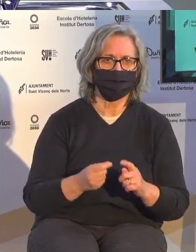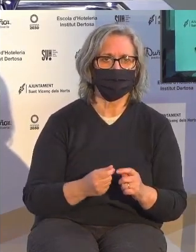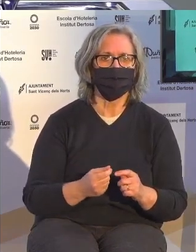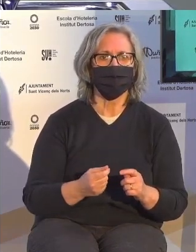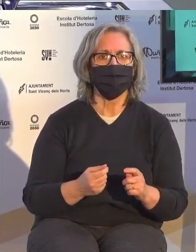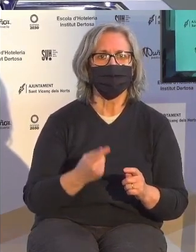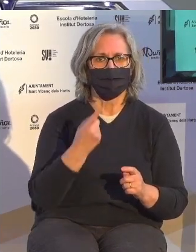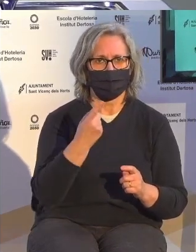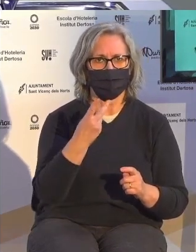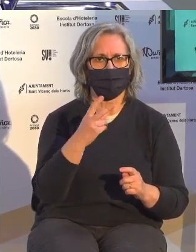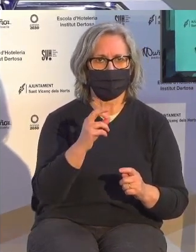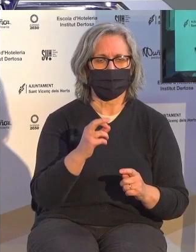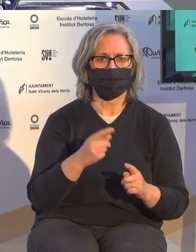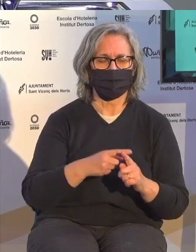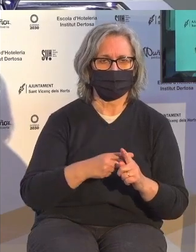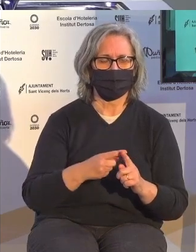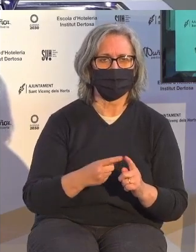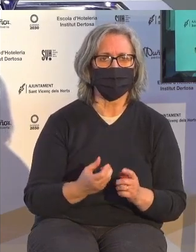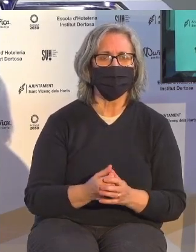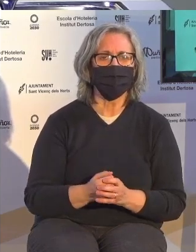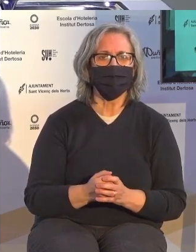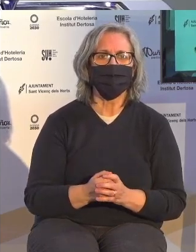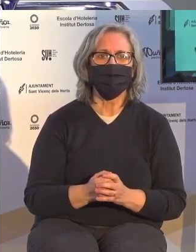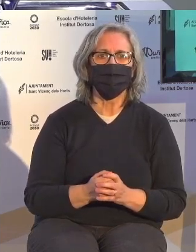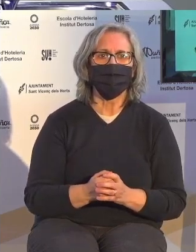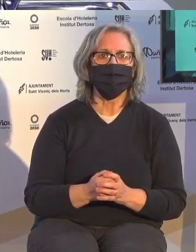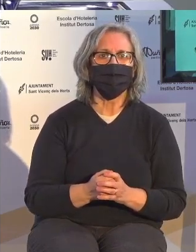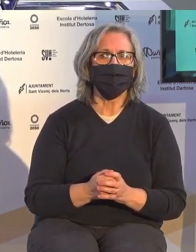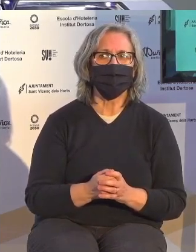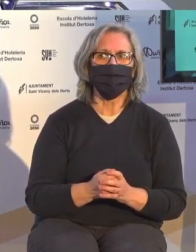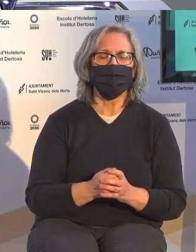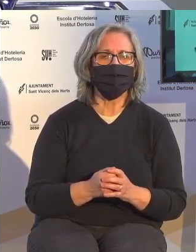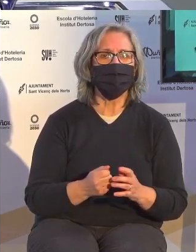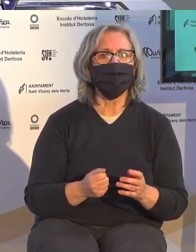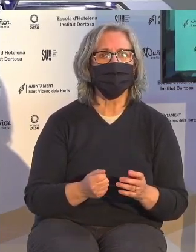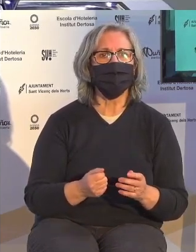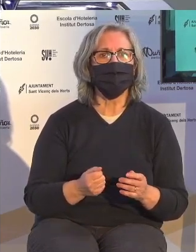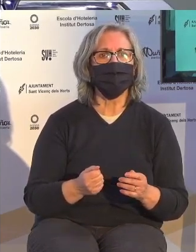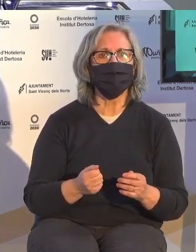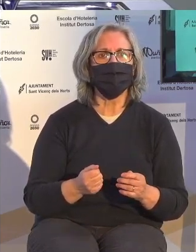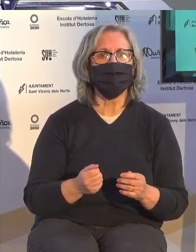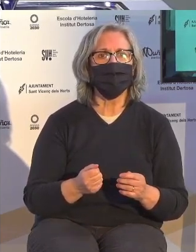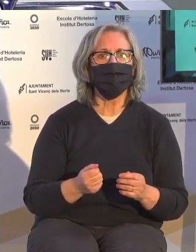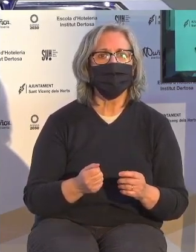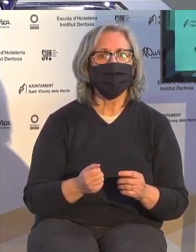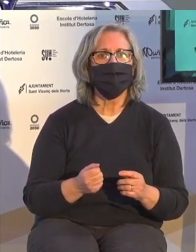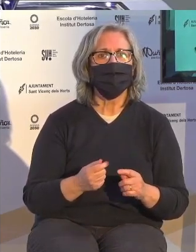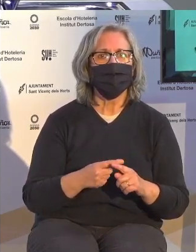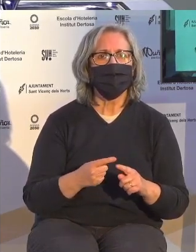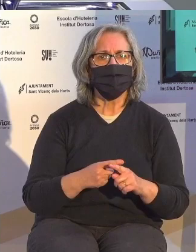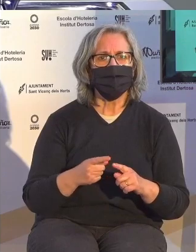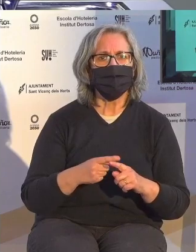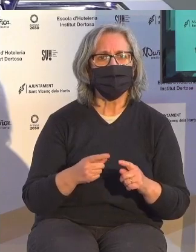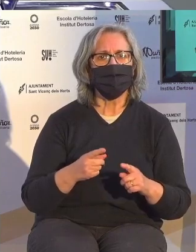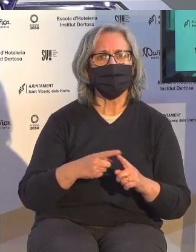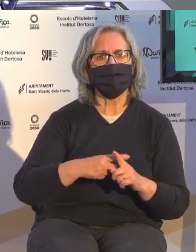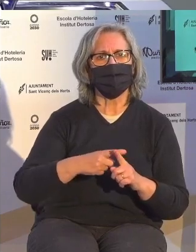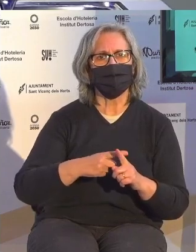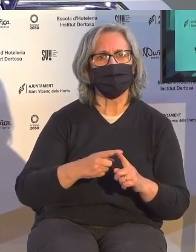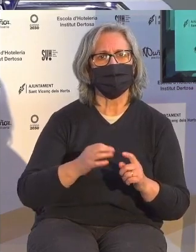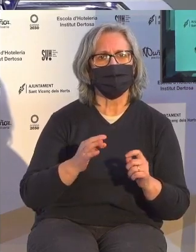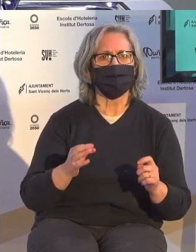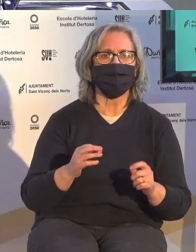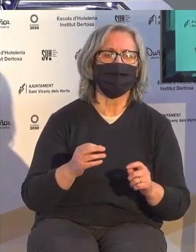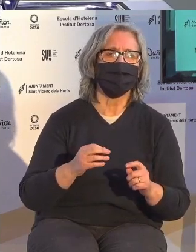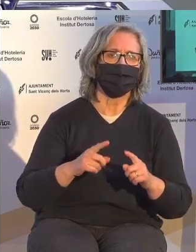y bar para hacer cosas diferentes vas a cocinar con temperaturas diferentes para evitar la miren para decoración de pasteles